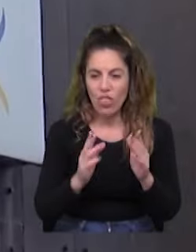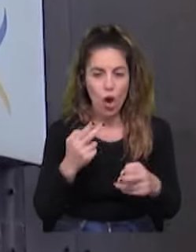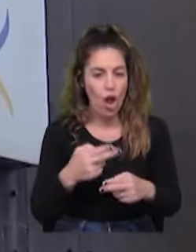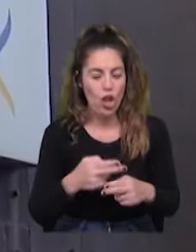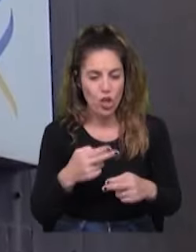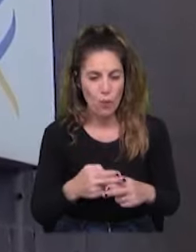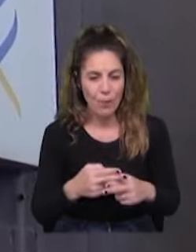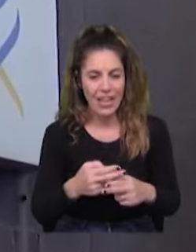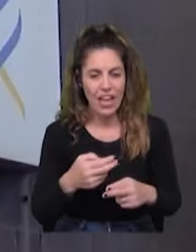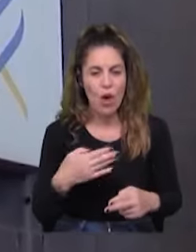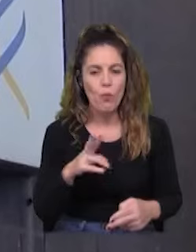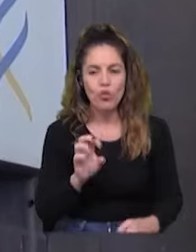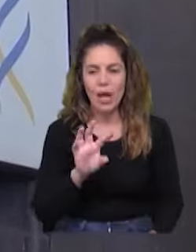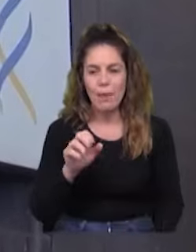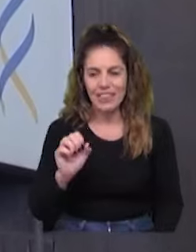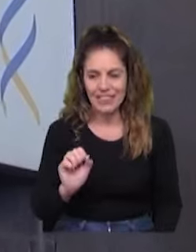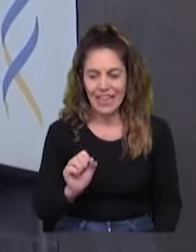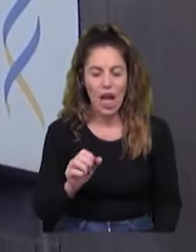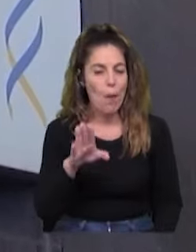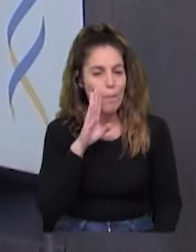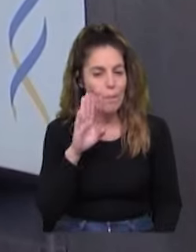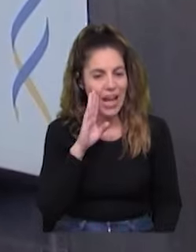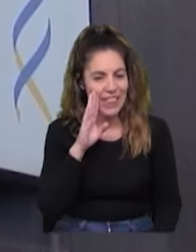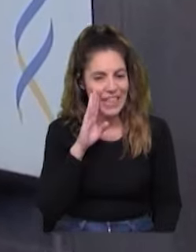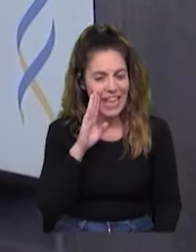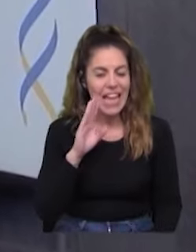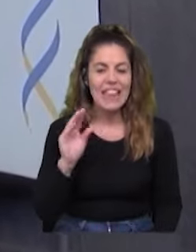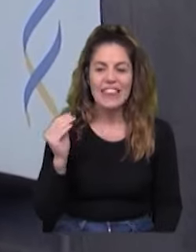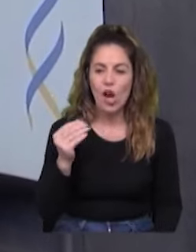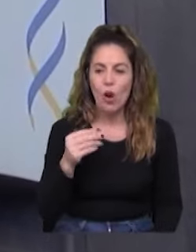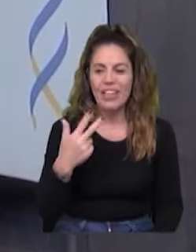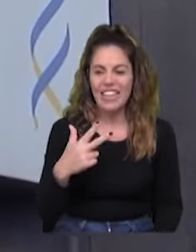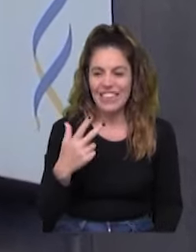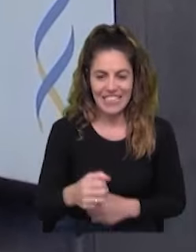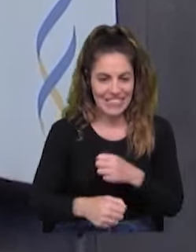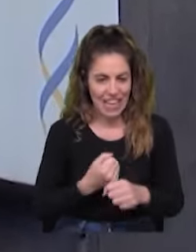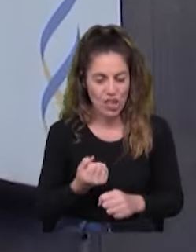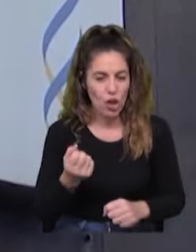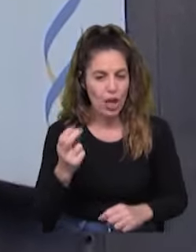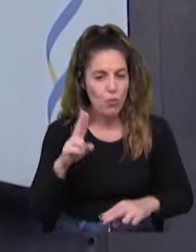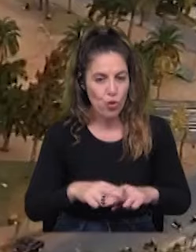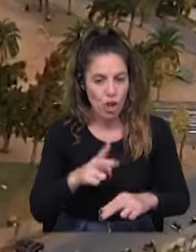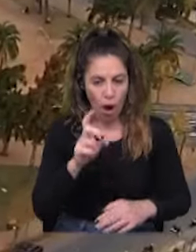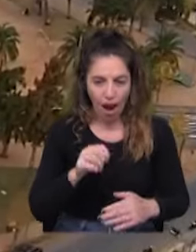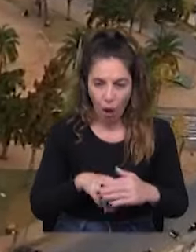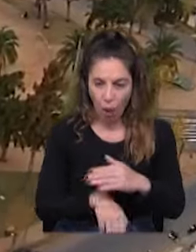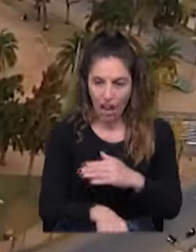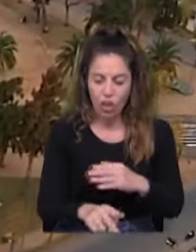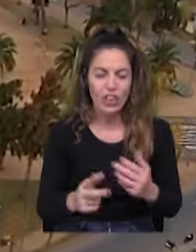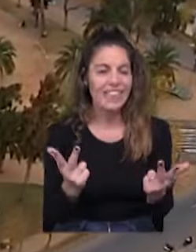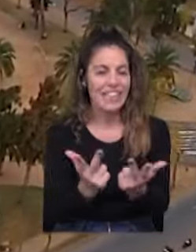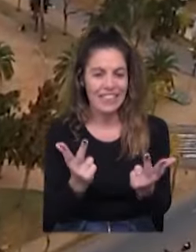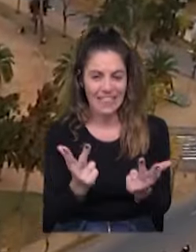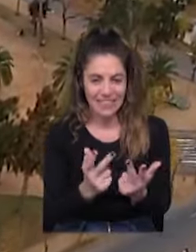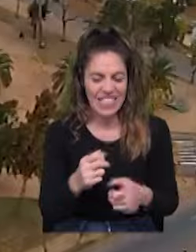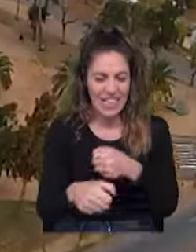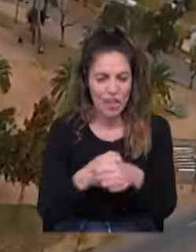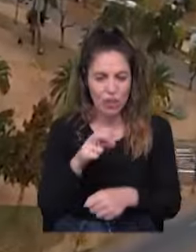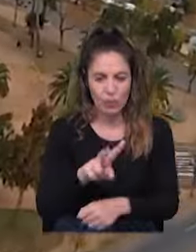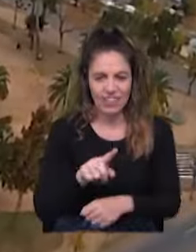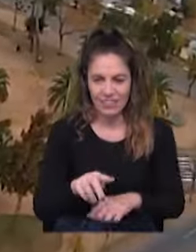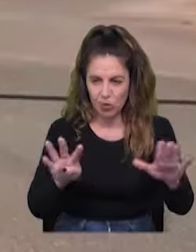Ana Bustamante madre de Ángel Acosta de 13 años que murió ahogado en 33 en 2019 la decisión se tomó luego que la